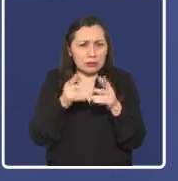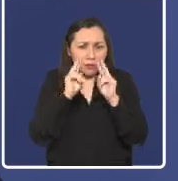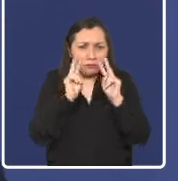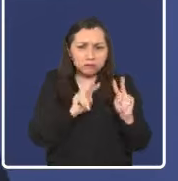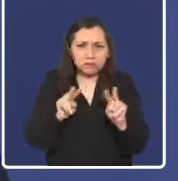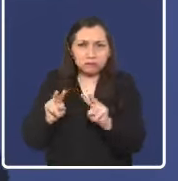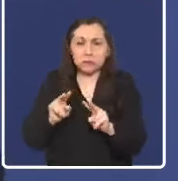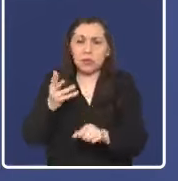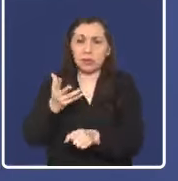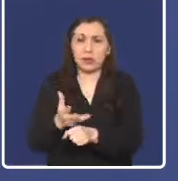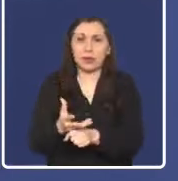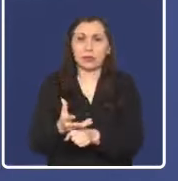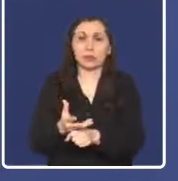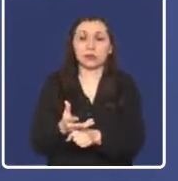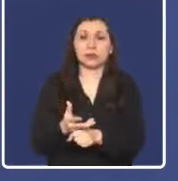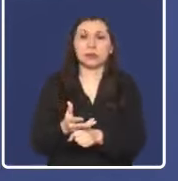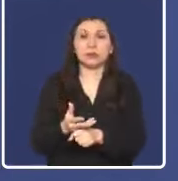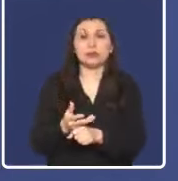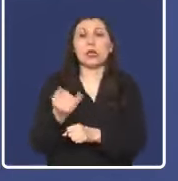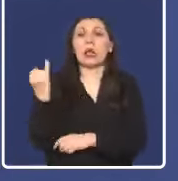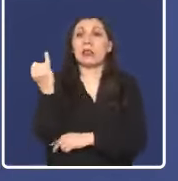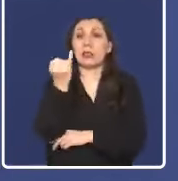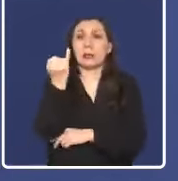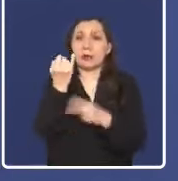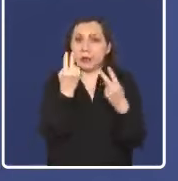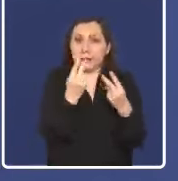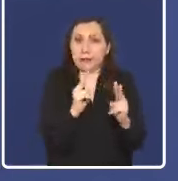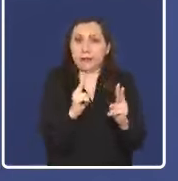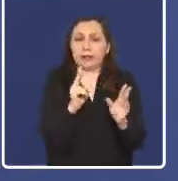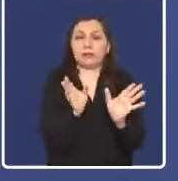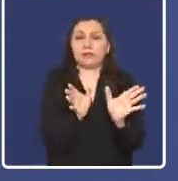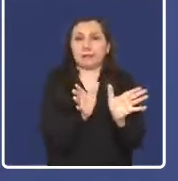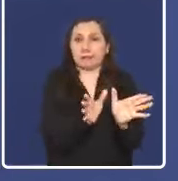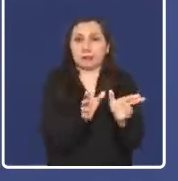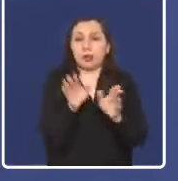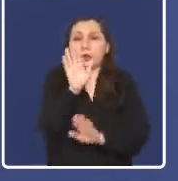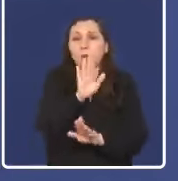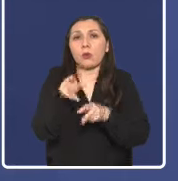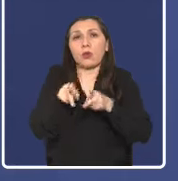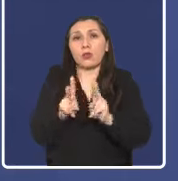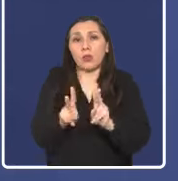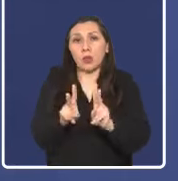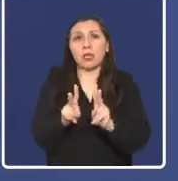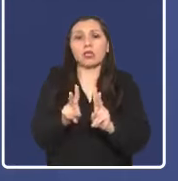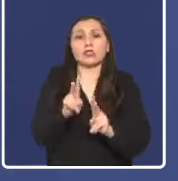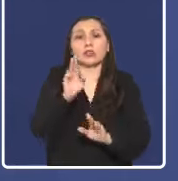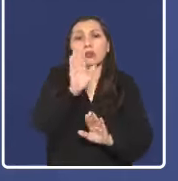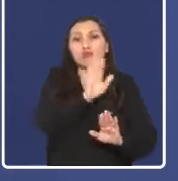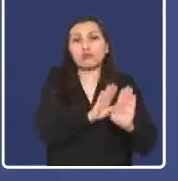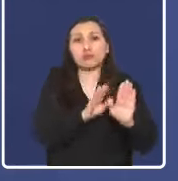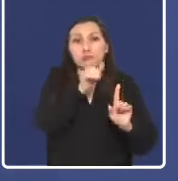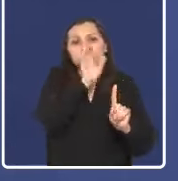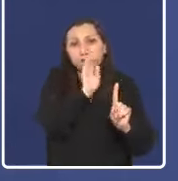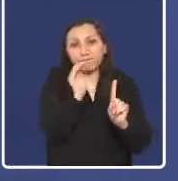que exista. Y toda la independencia, resguardando los derechos y la protección de la